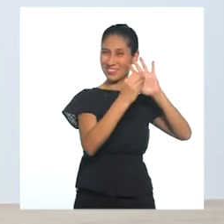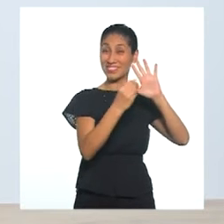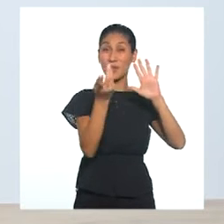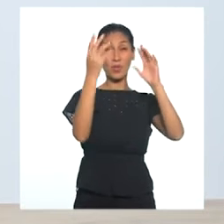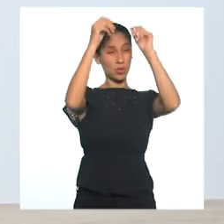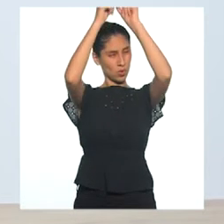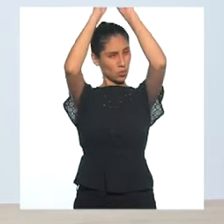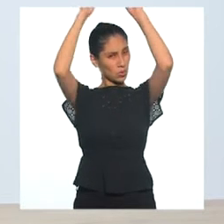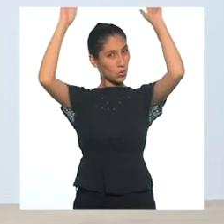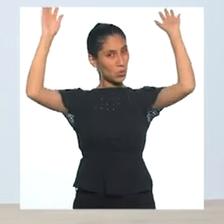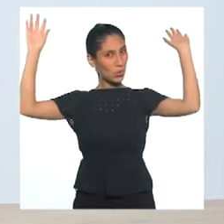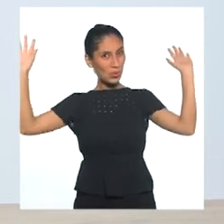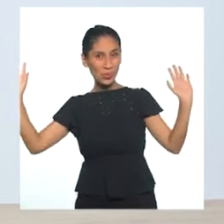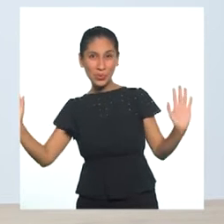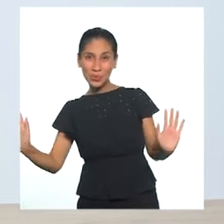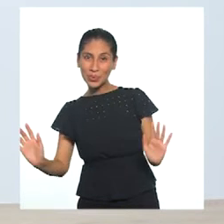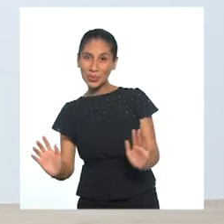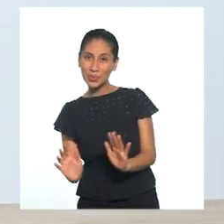momento de soltarlo.